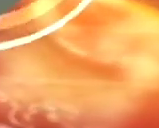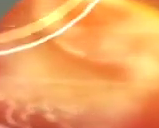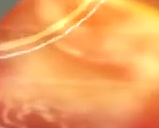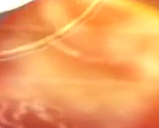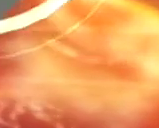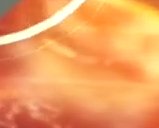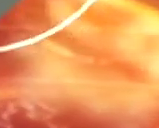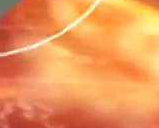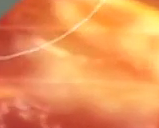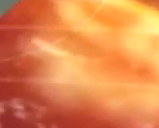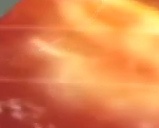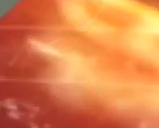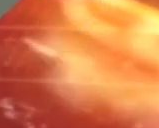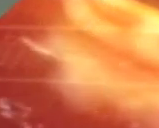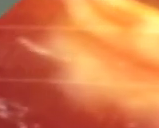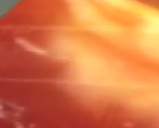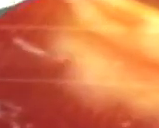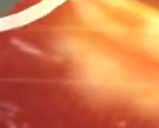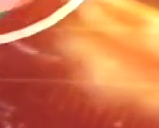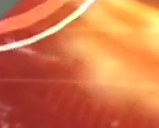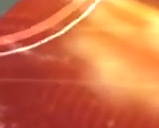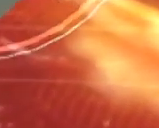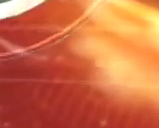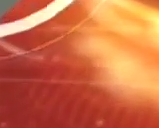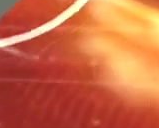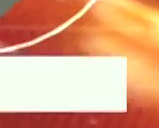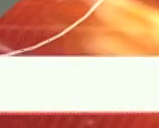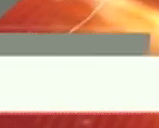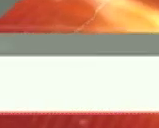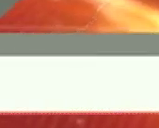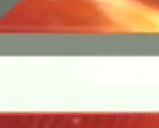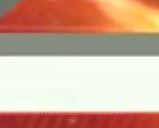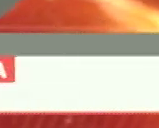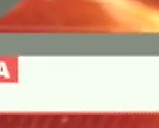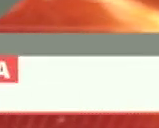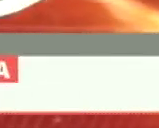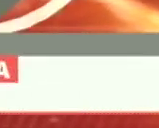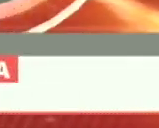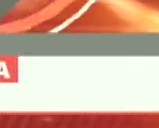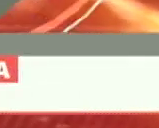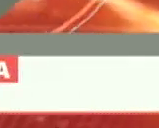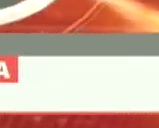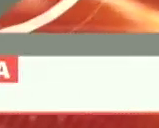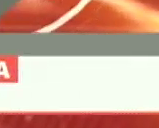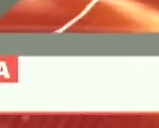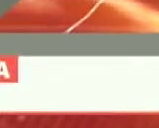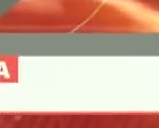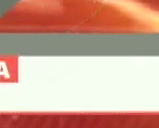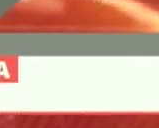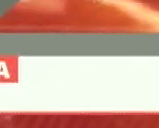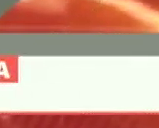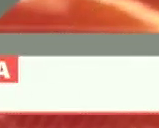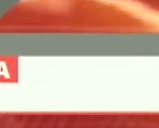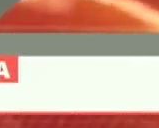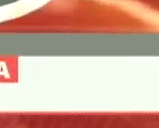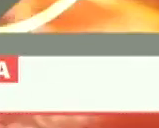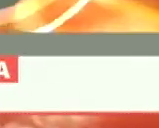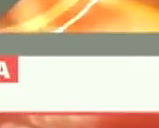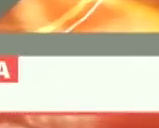RAS. En esta comunidad hemos desarrollado la actividad productiva de 11